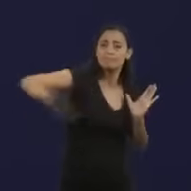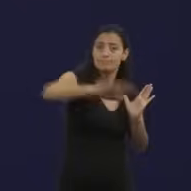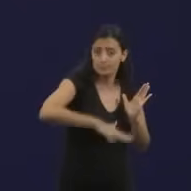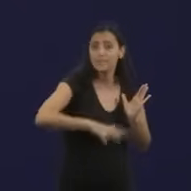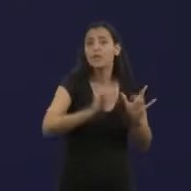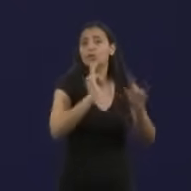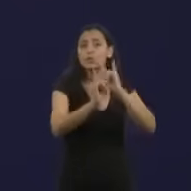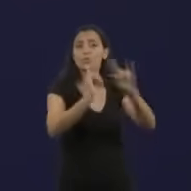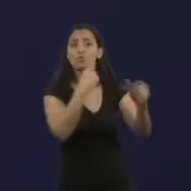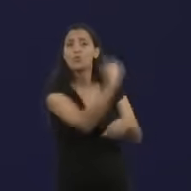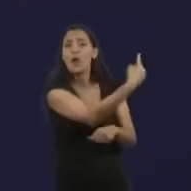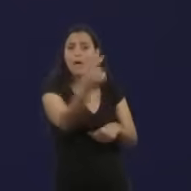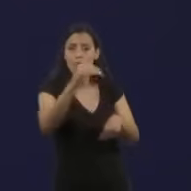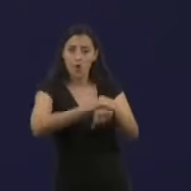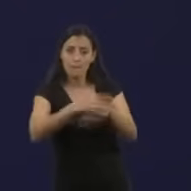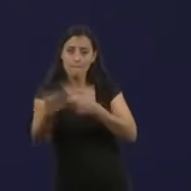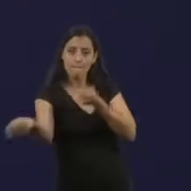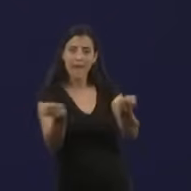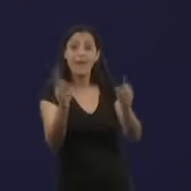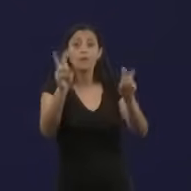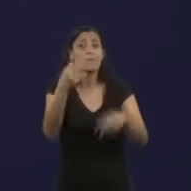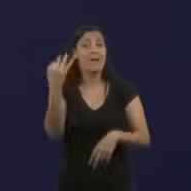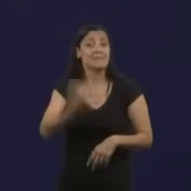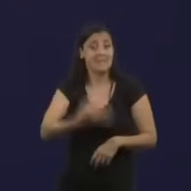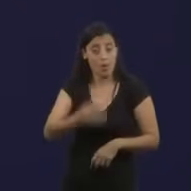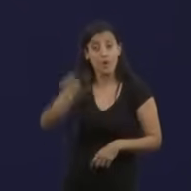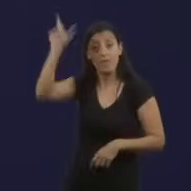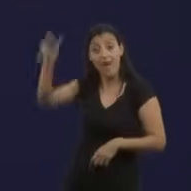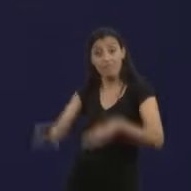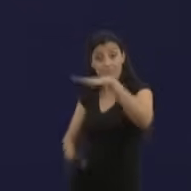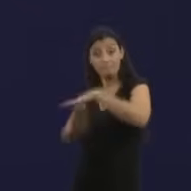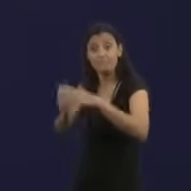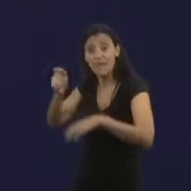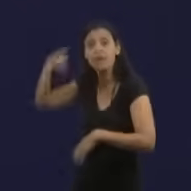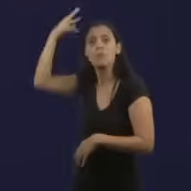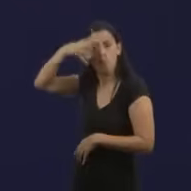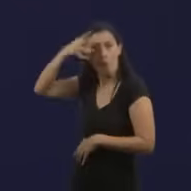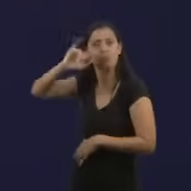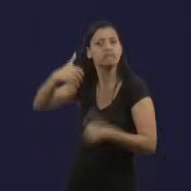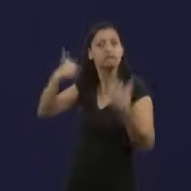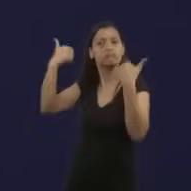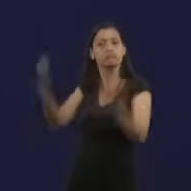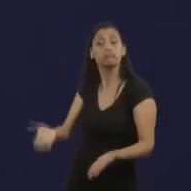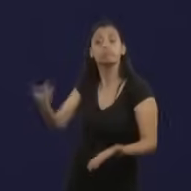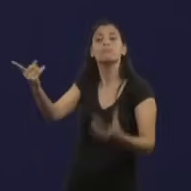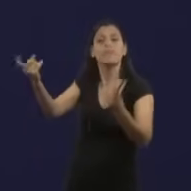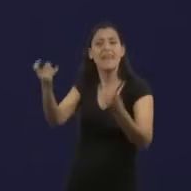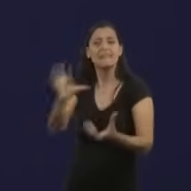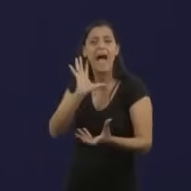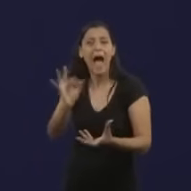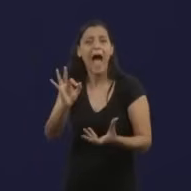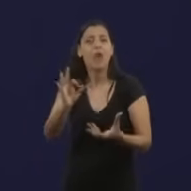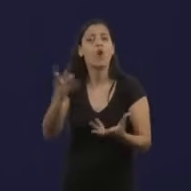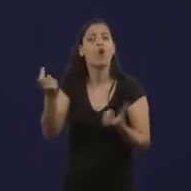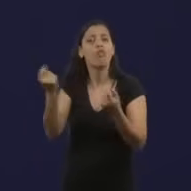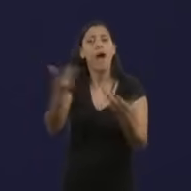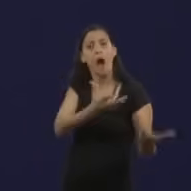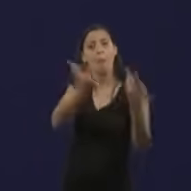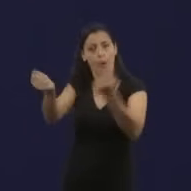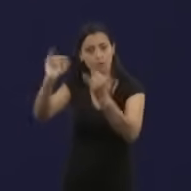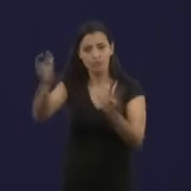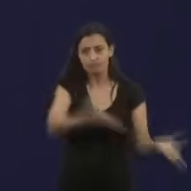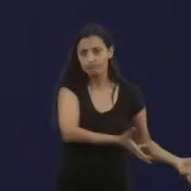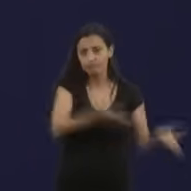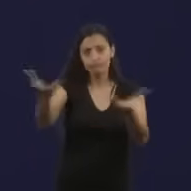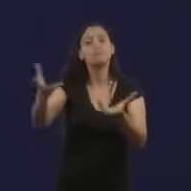doora bullrich el Ministerio de seguridad que comanda por supuesto que está a disposición de donde se requiera seguridad adicional brindar el apoyo de las fuerzas federales que